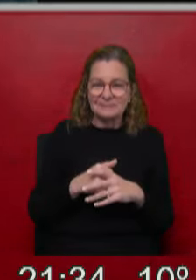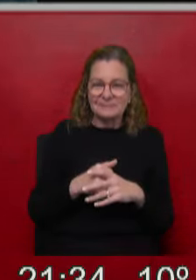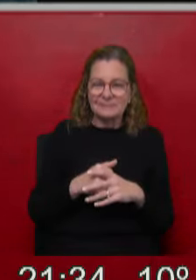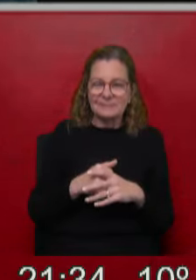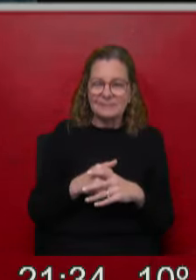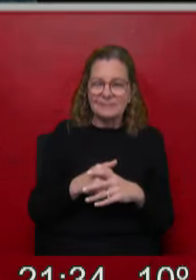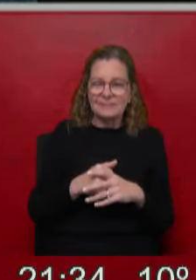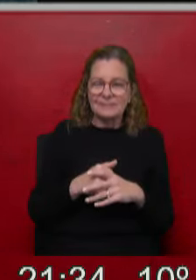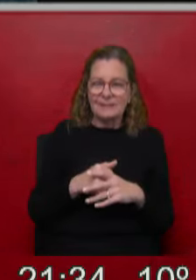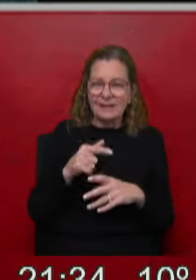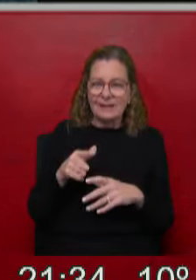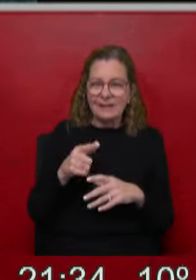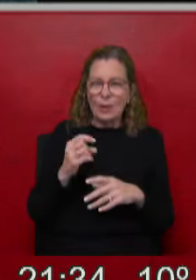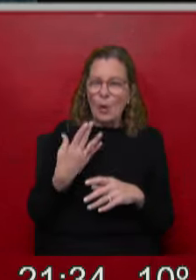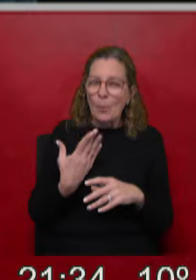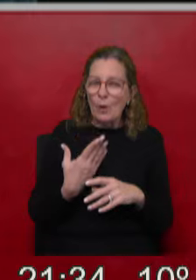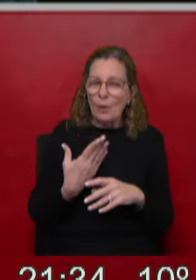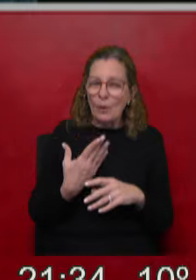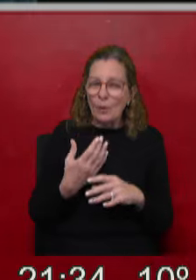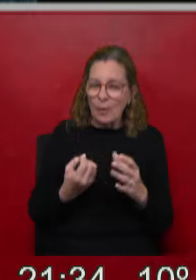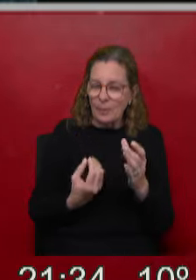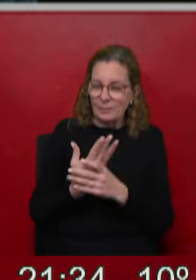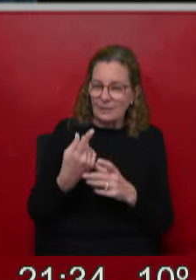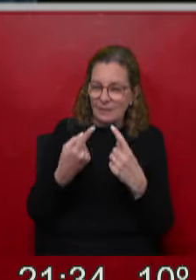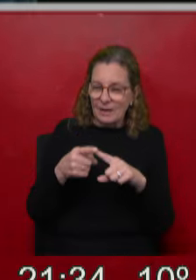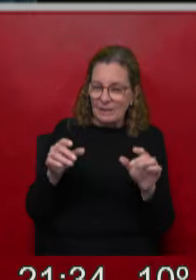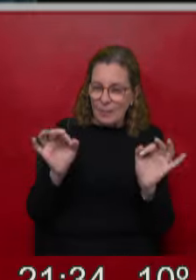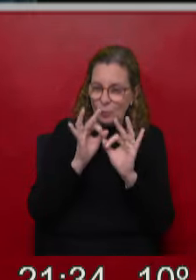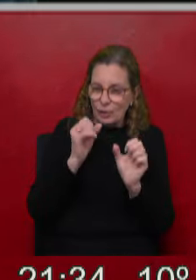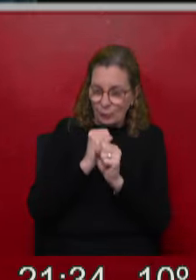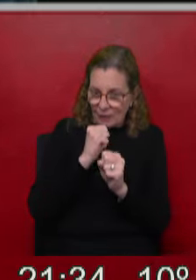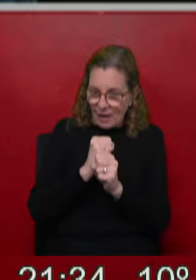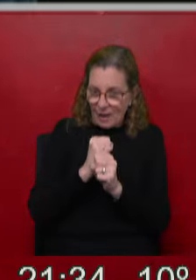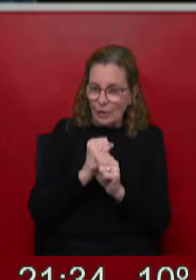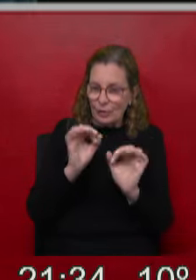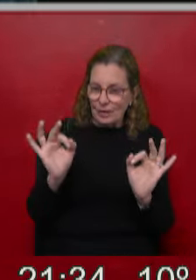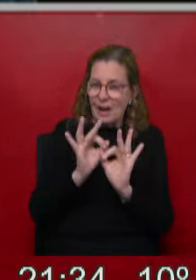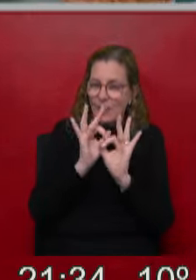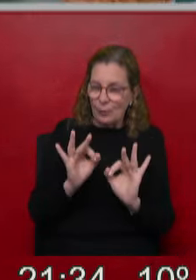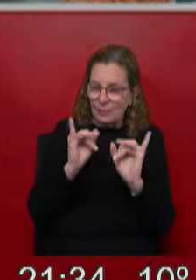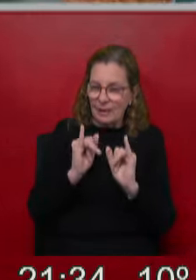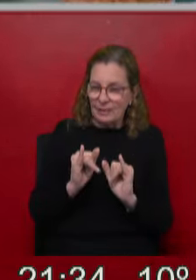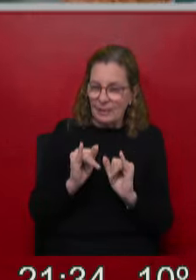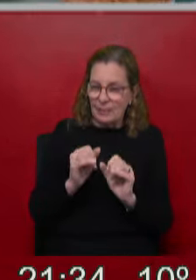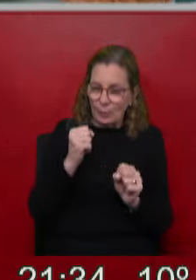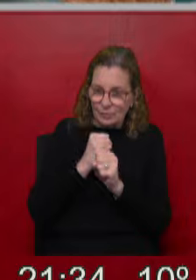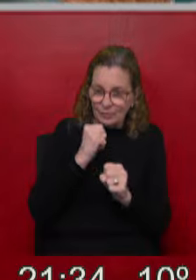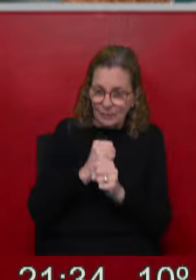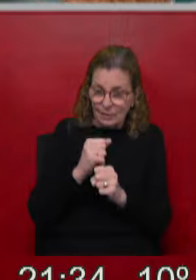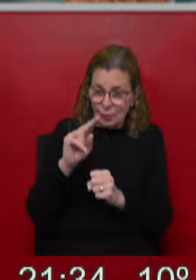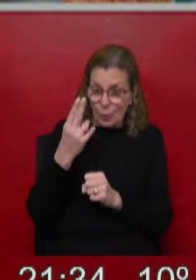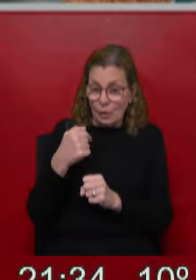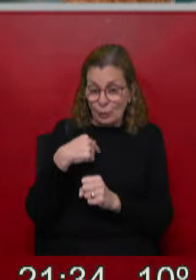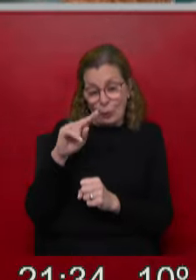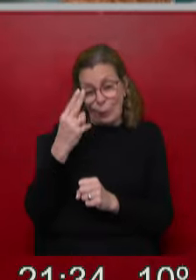Martín, o sea, además de ser como un creador de la música, sos un laburante de la música. Exactamente. Sos muy laburante uruguayo, de la música.